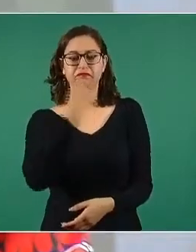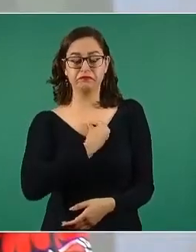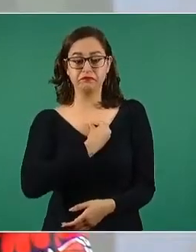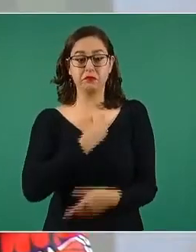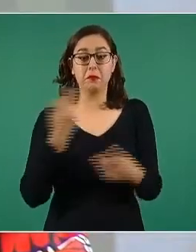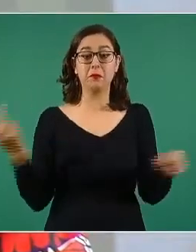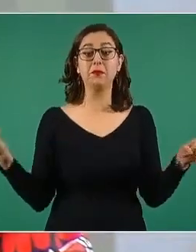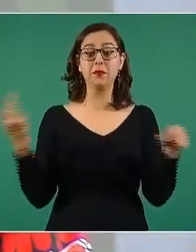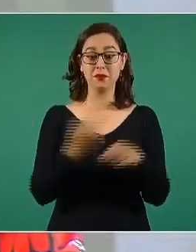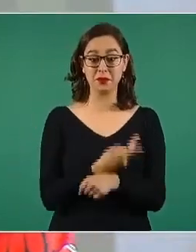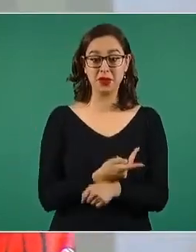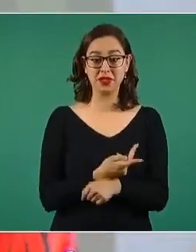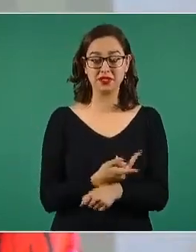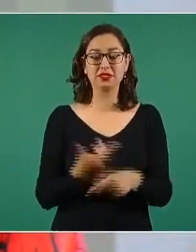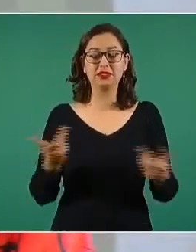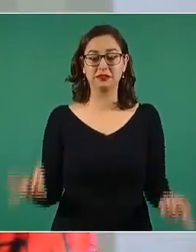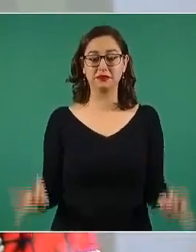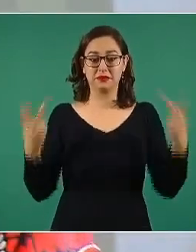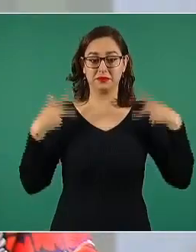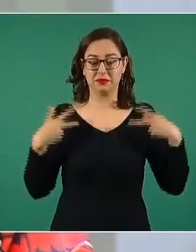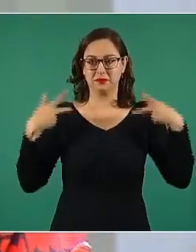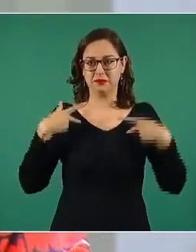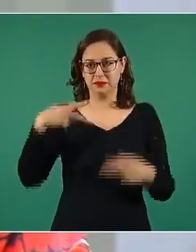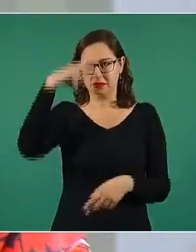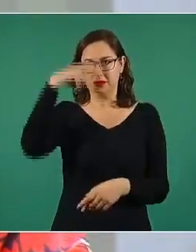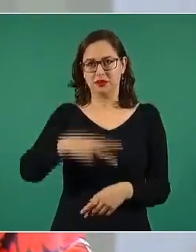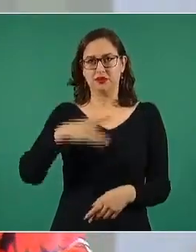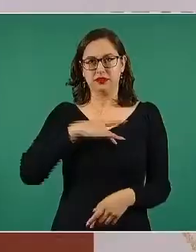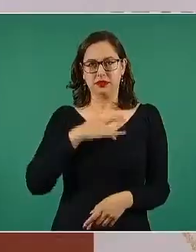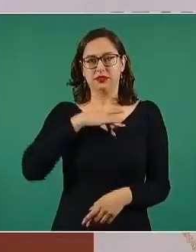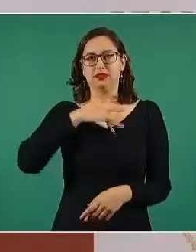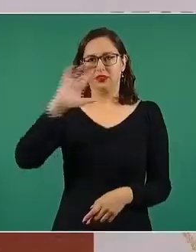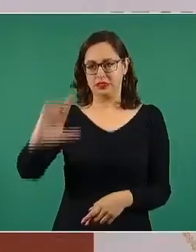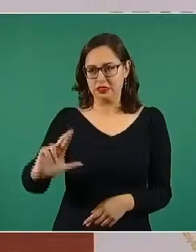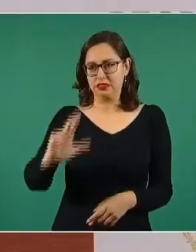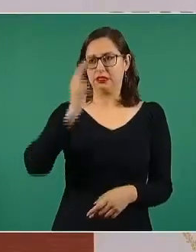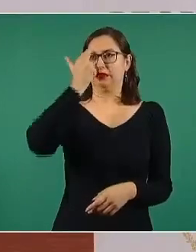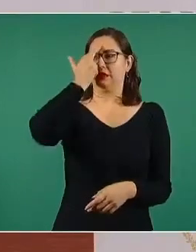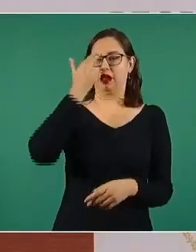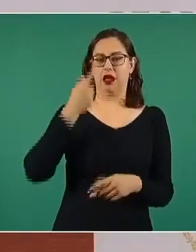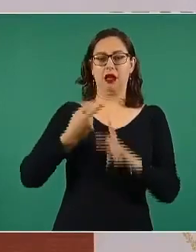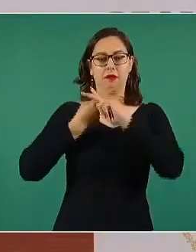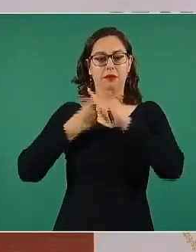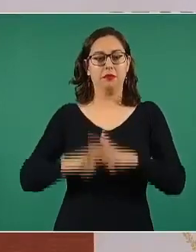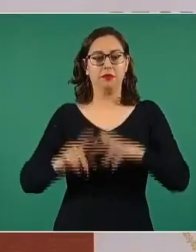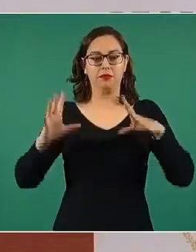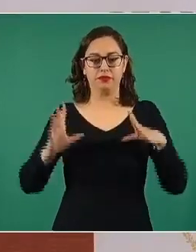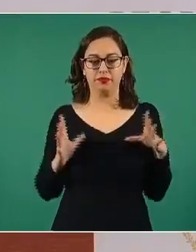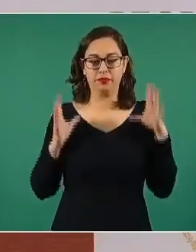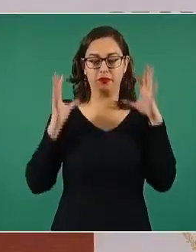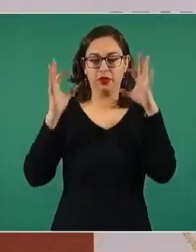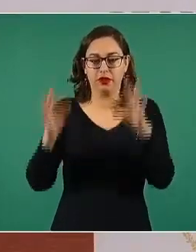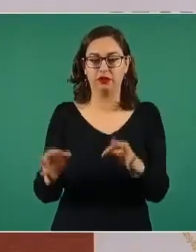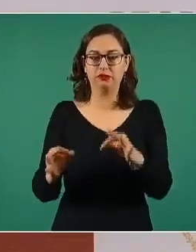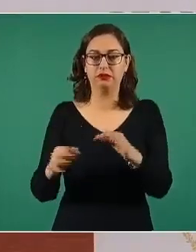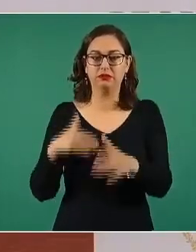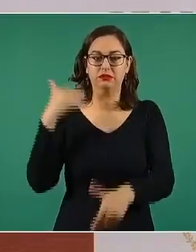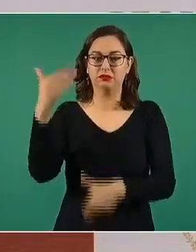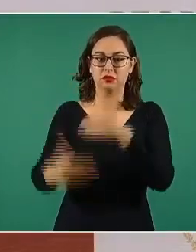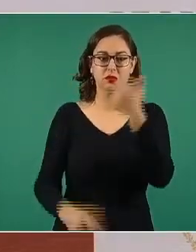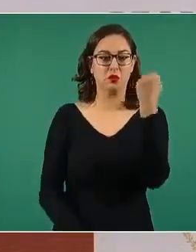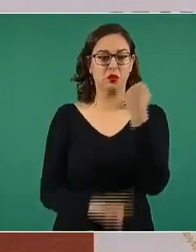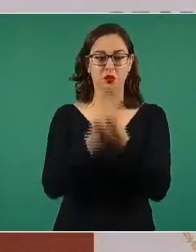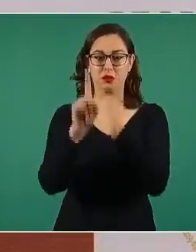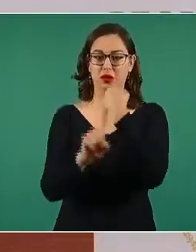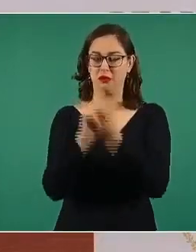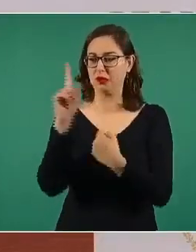la conquista evoca en los mexicanos el referente directo de un momento fundador, a un cataclismo sin paralelo, a